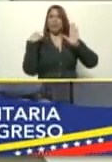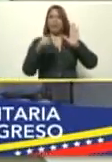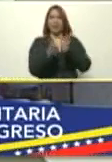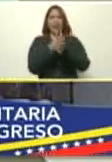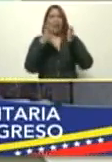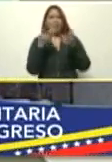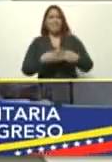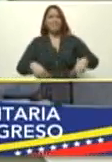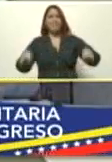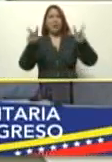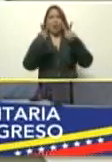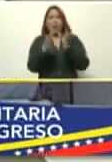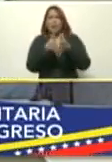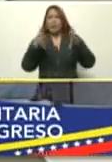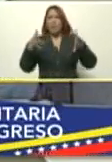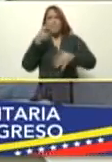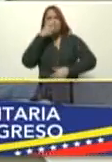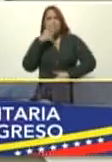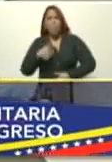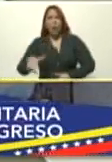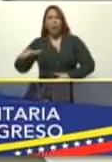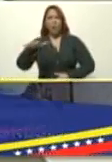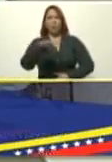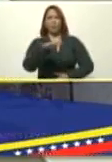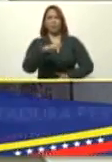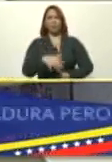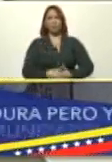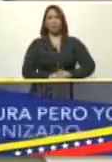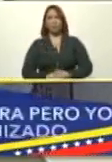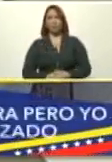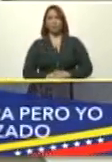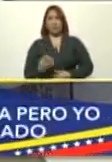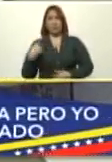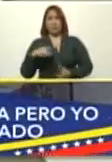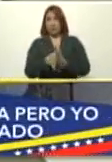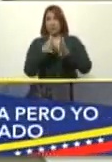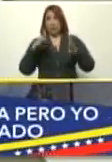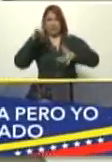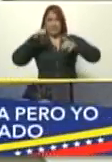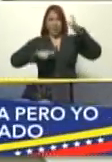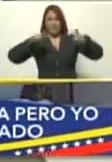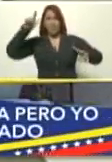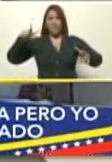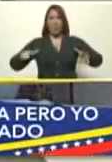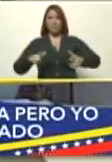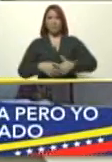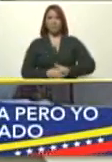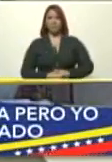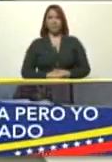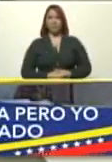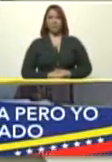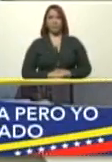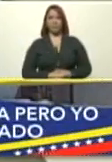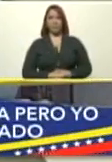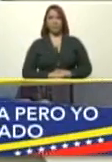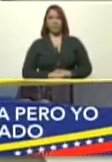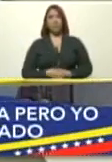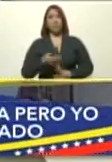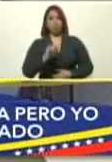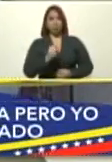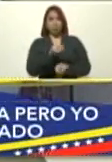valores, tiene un gran pueblo, tiene grandes ciudadanos y grandes ciudadanas que están